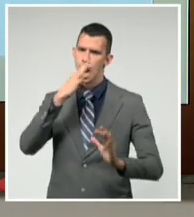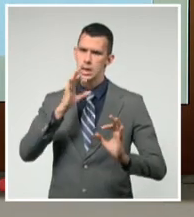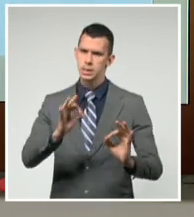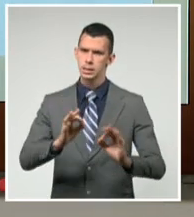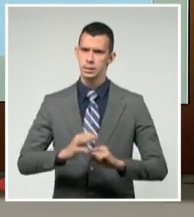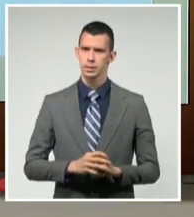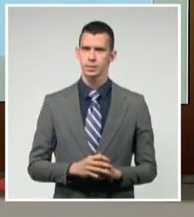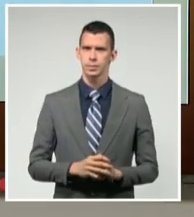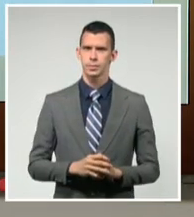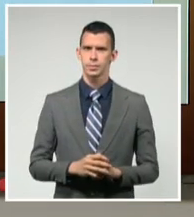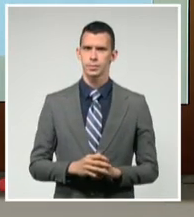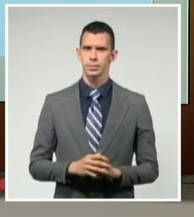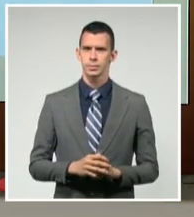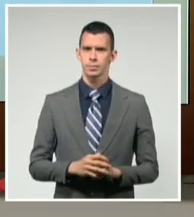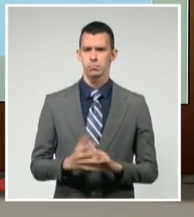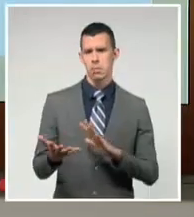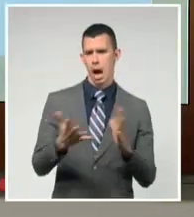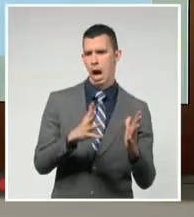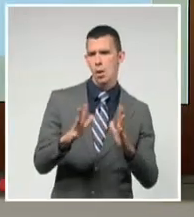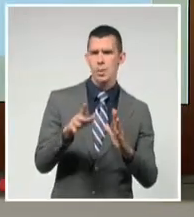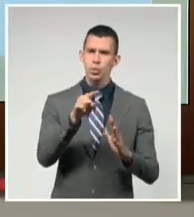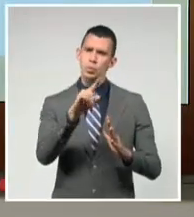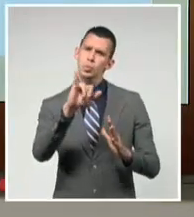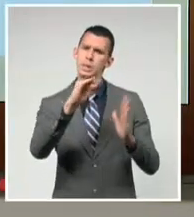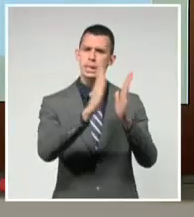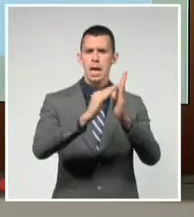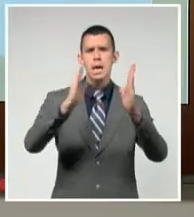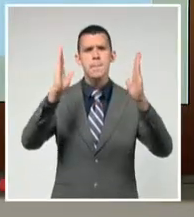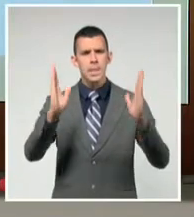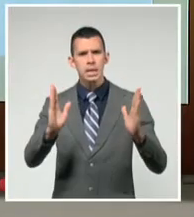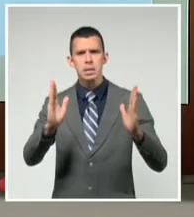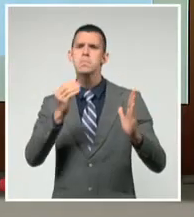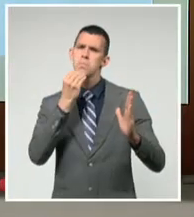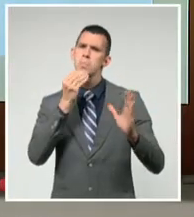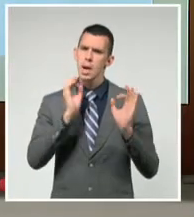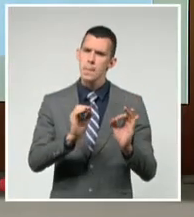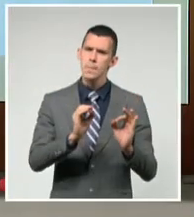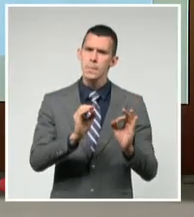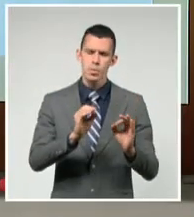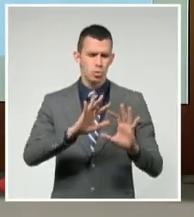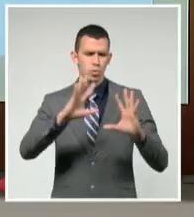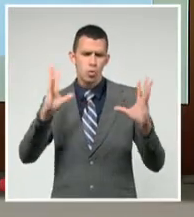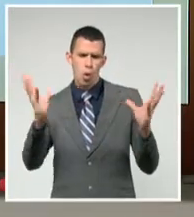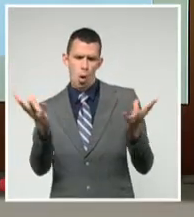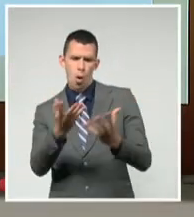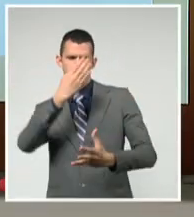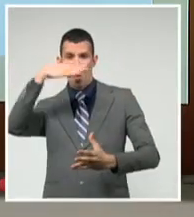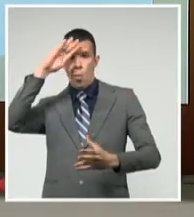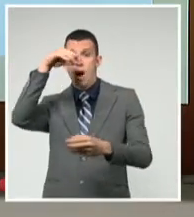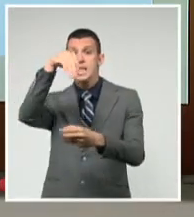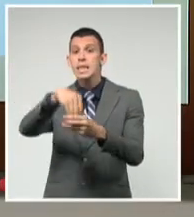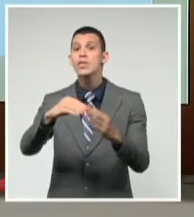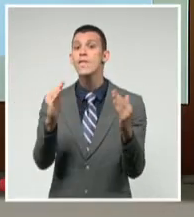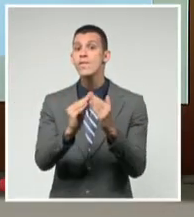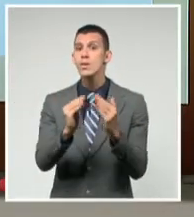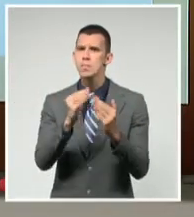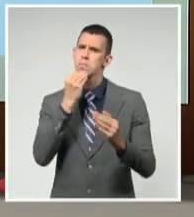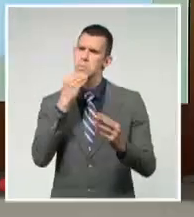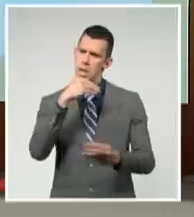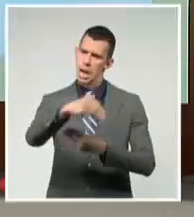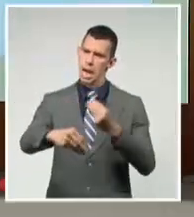plazo no menor de seis meses para que la población pueda cambiar o gastar ese dinero por lo tanto el zeus